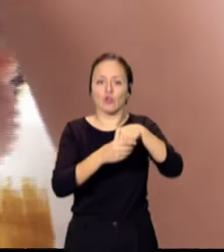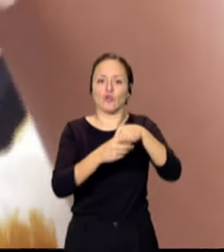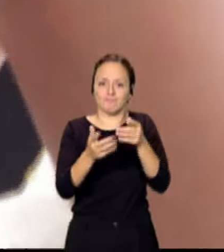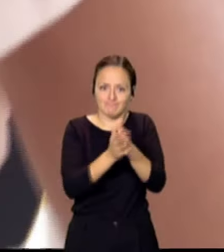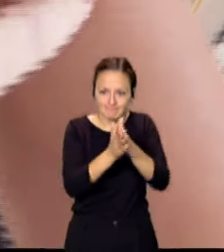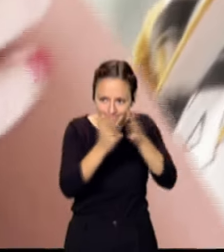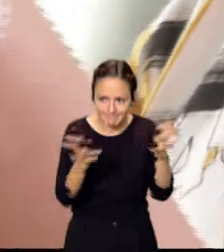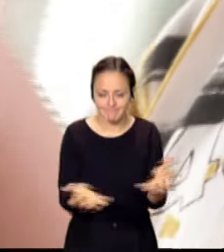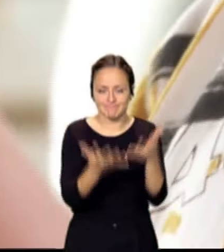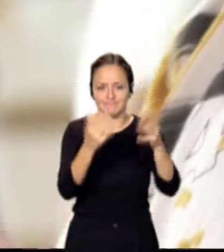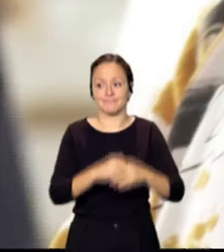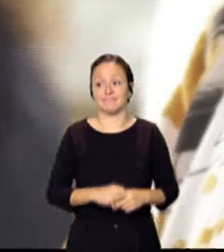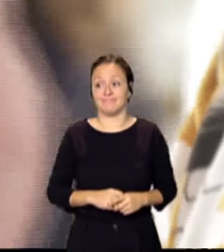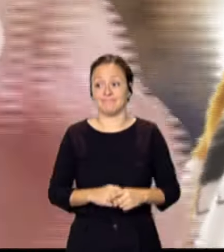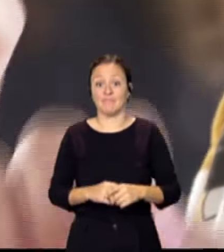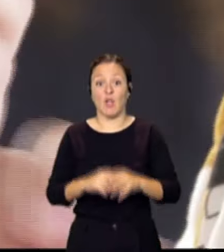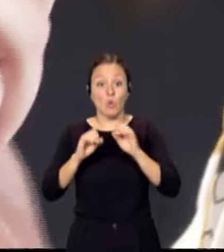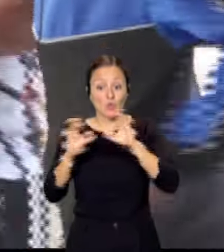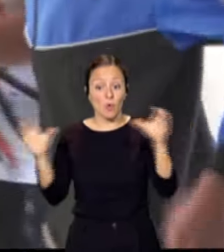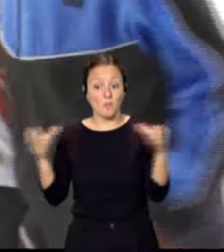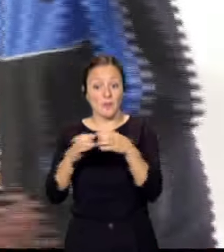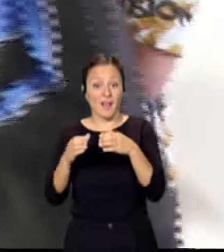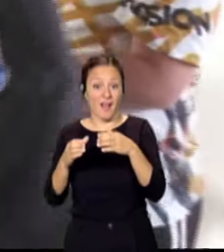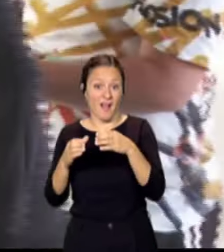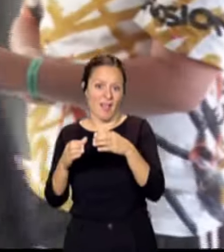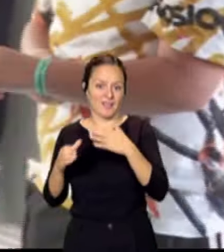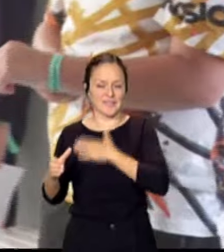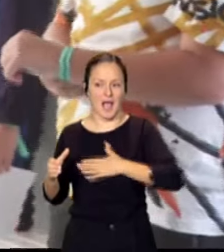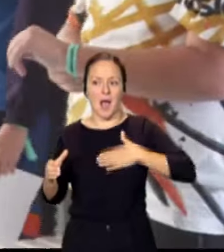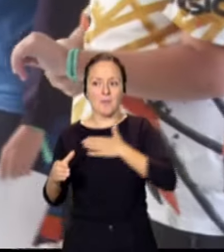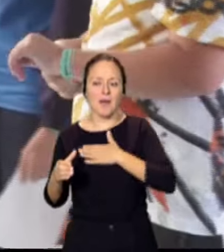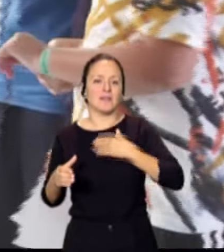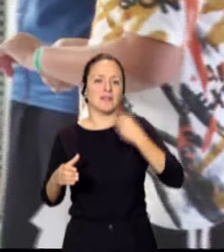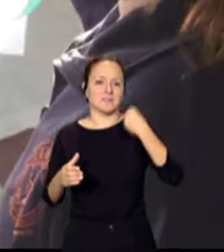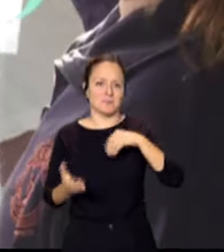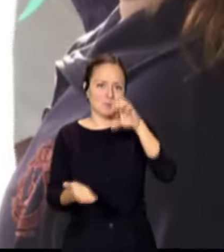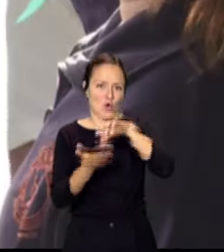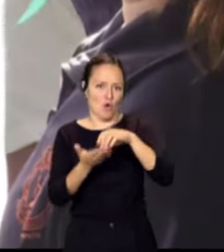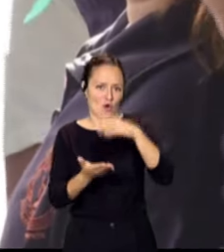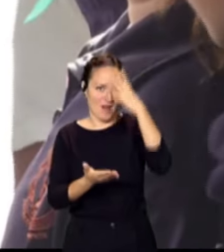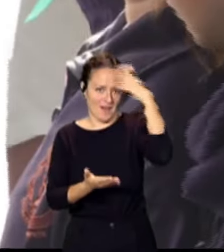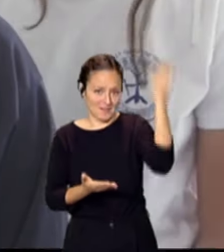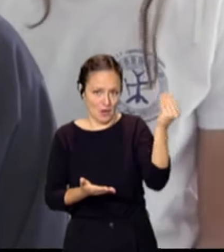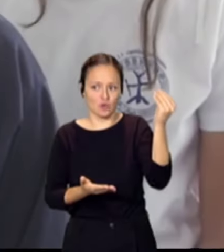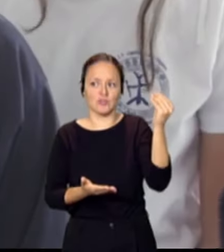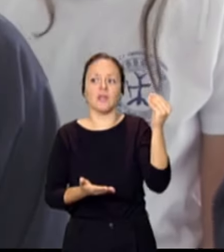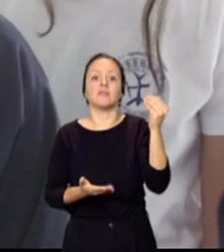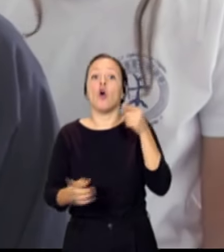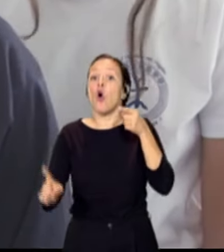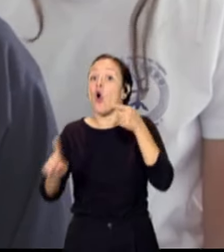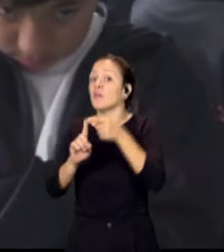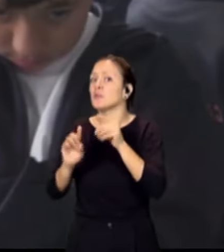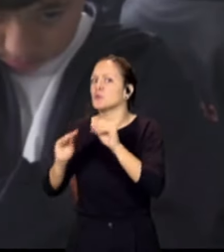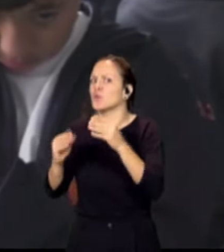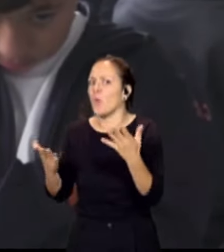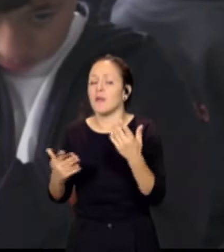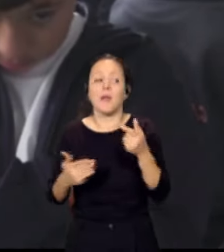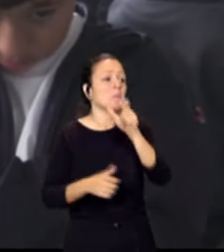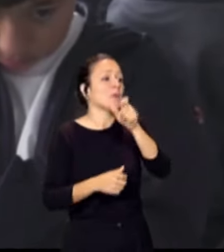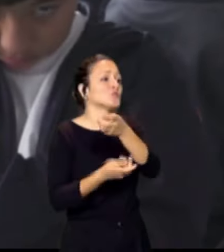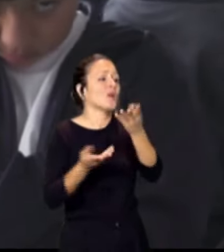aulas son las brigadas amables del colegio capellanía del yagabo de arrecife su misión ayudar a los demás